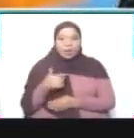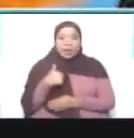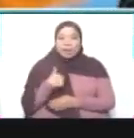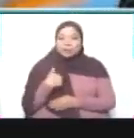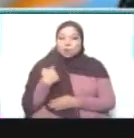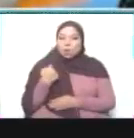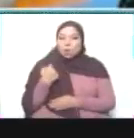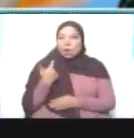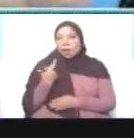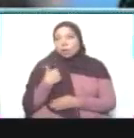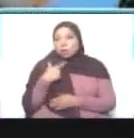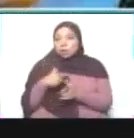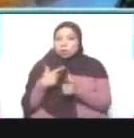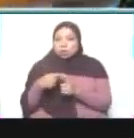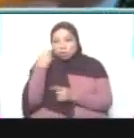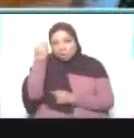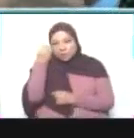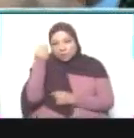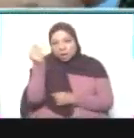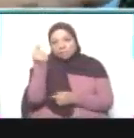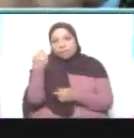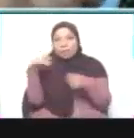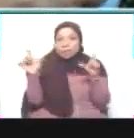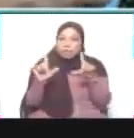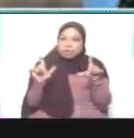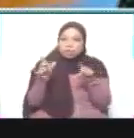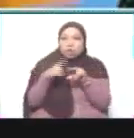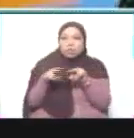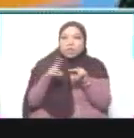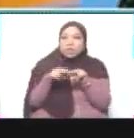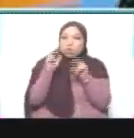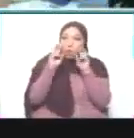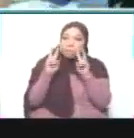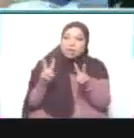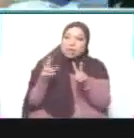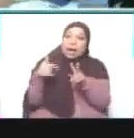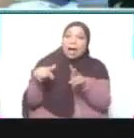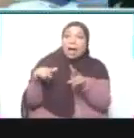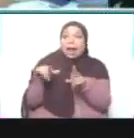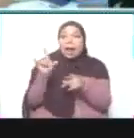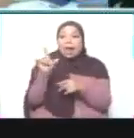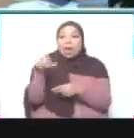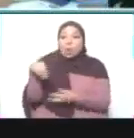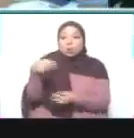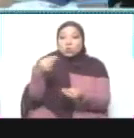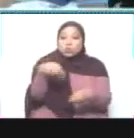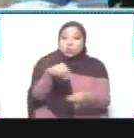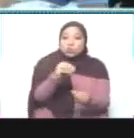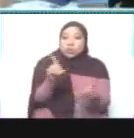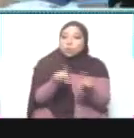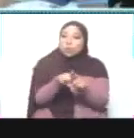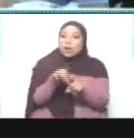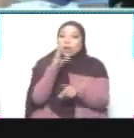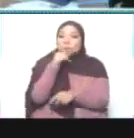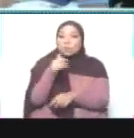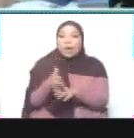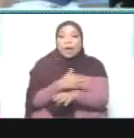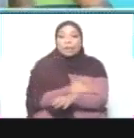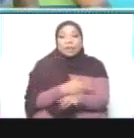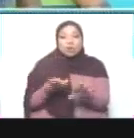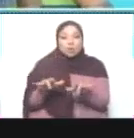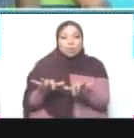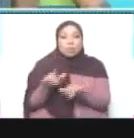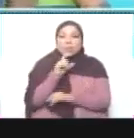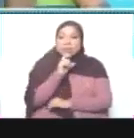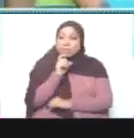ahora, bueno, con el tema de anteriormente, nosotros no, en los gobiernos anteriores no teníamos computadoras, era un tema